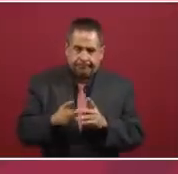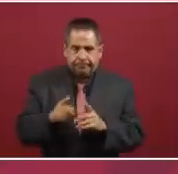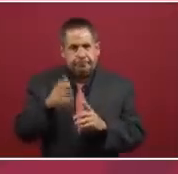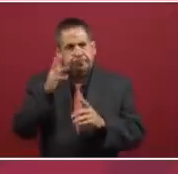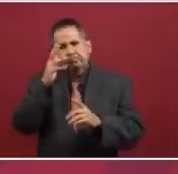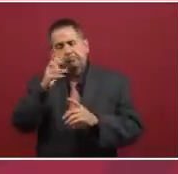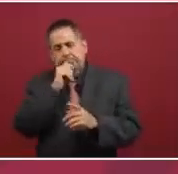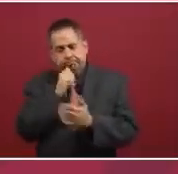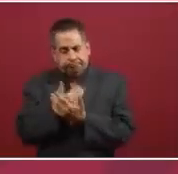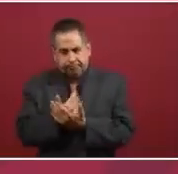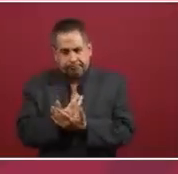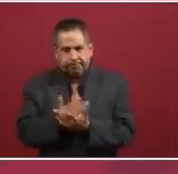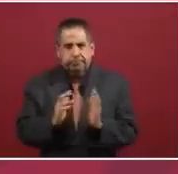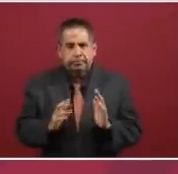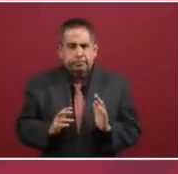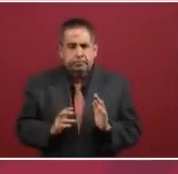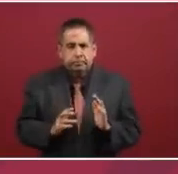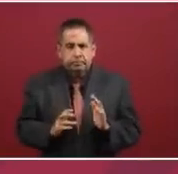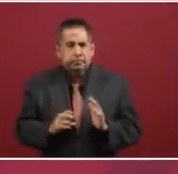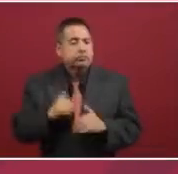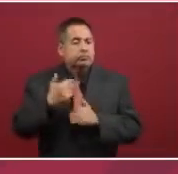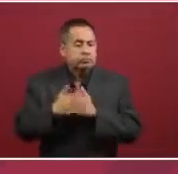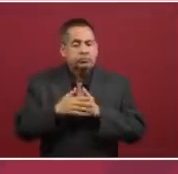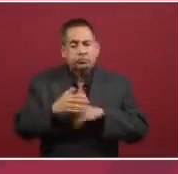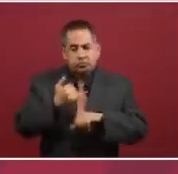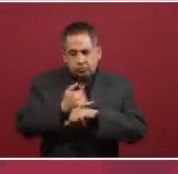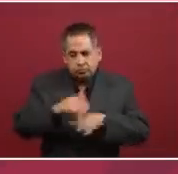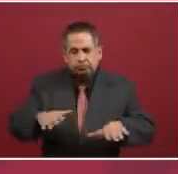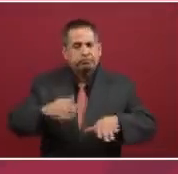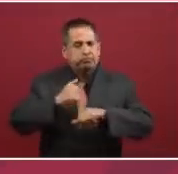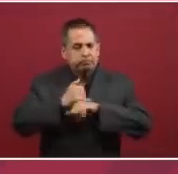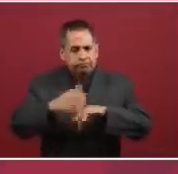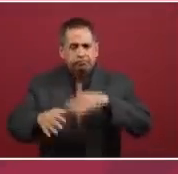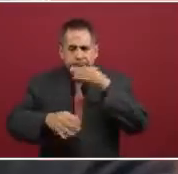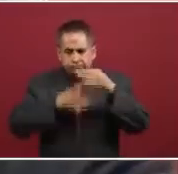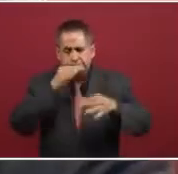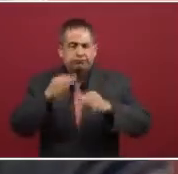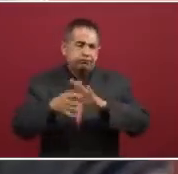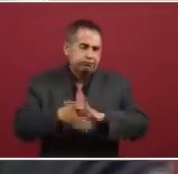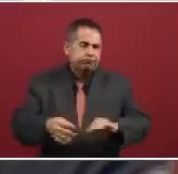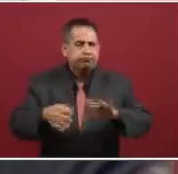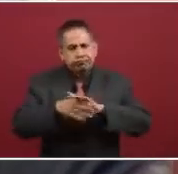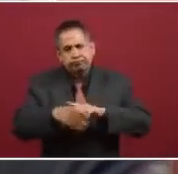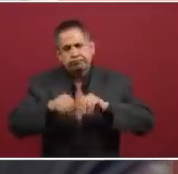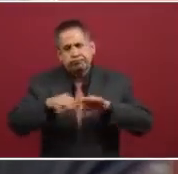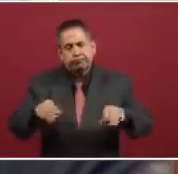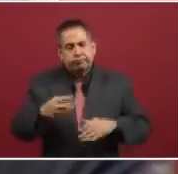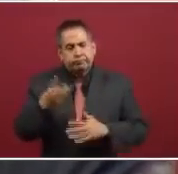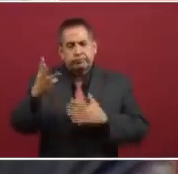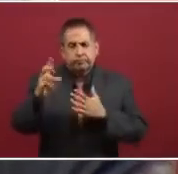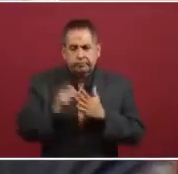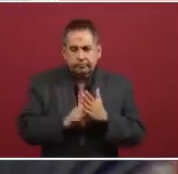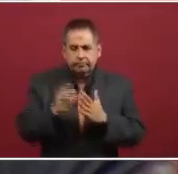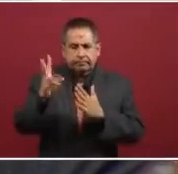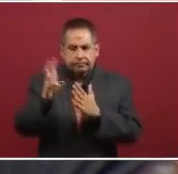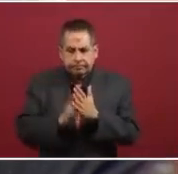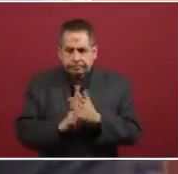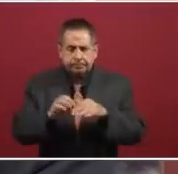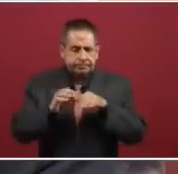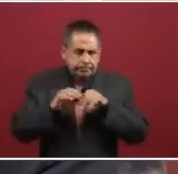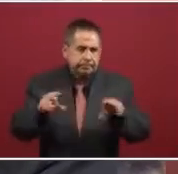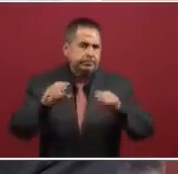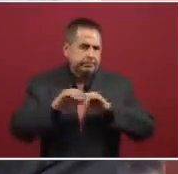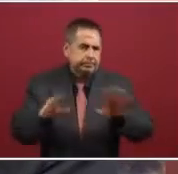proyectarlo. Vamos a estar informando cada tres meses.